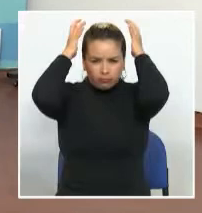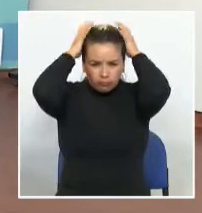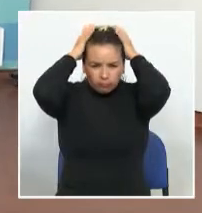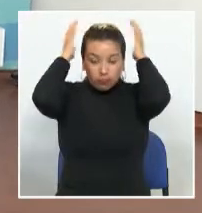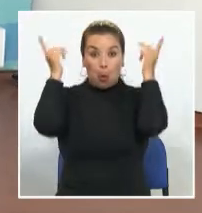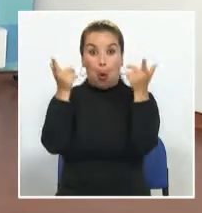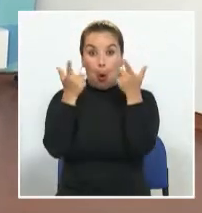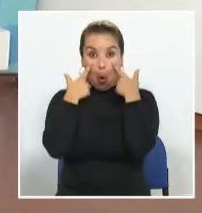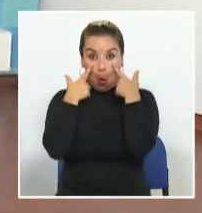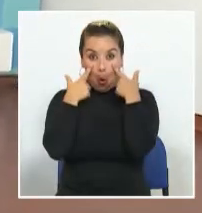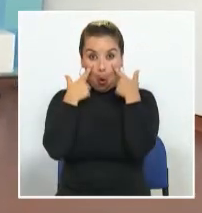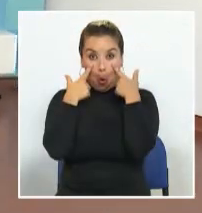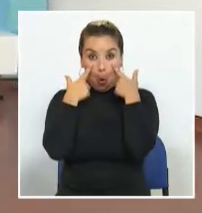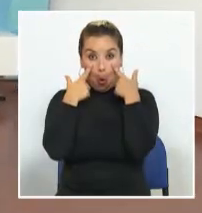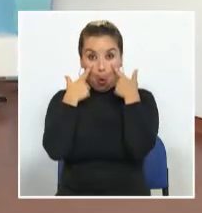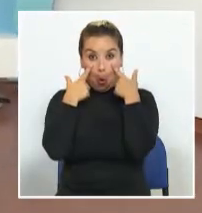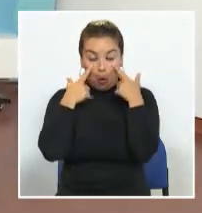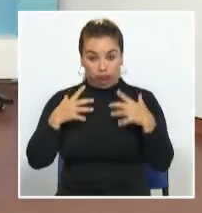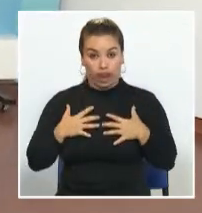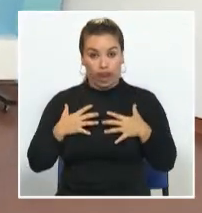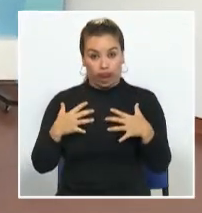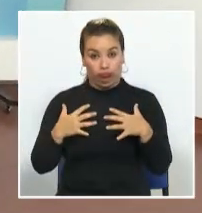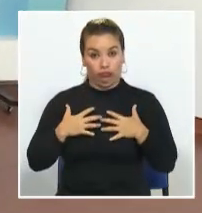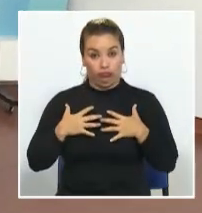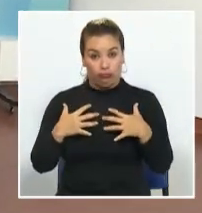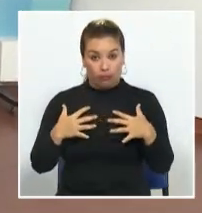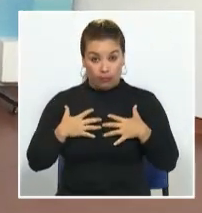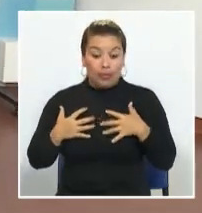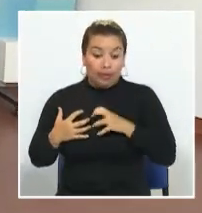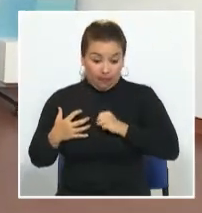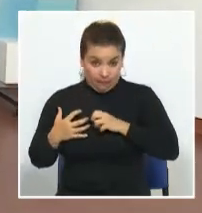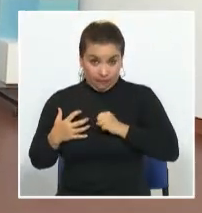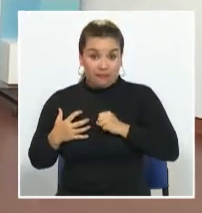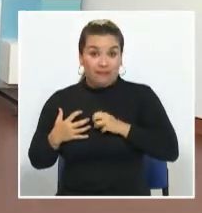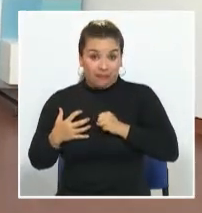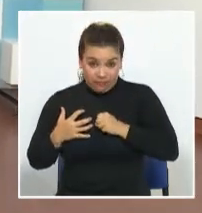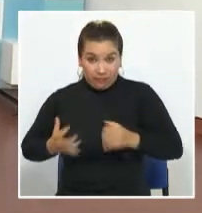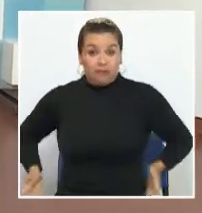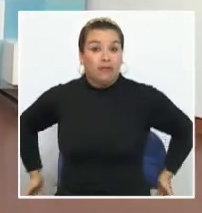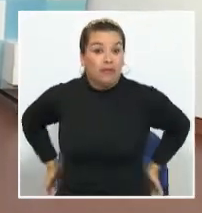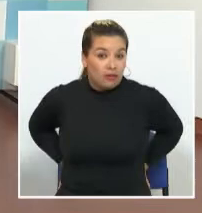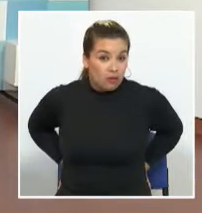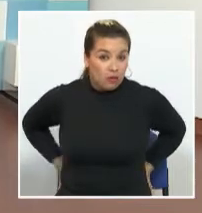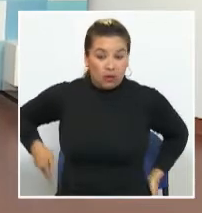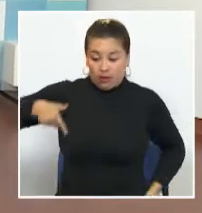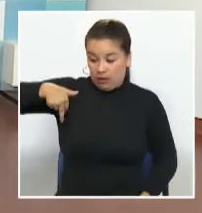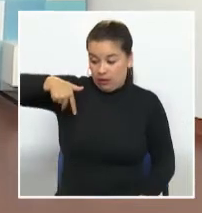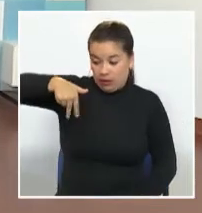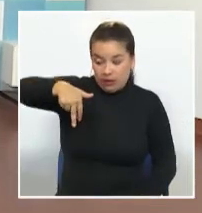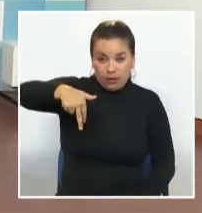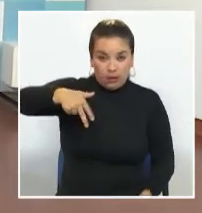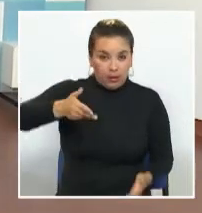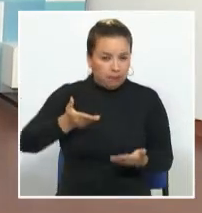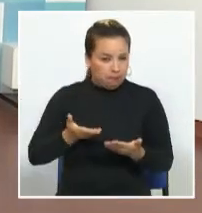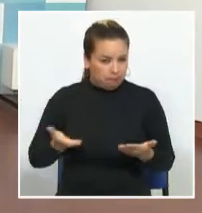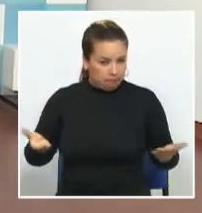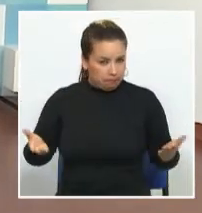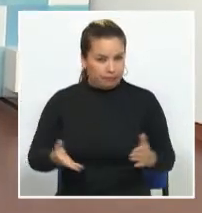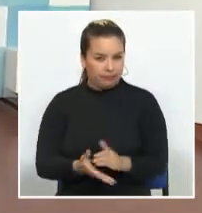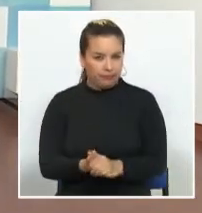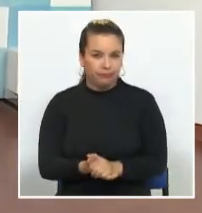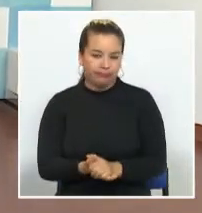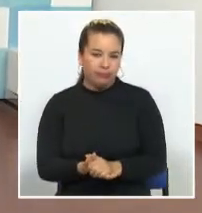ojos, a los pulmones, al mismo corazón, a los riñones, a los miembros inferiores. Es básicamente